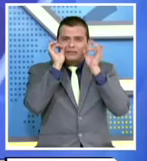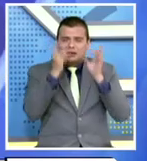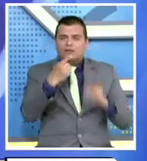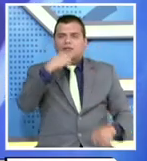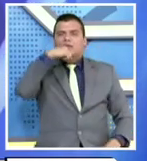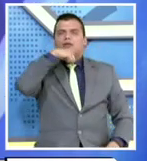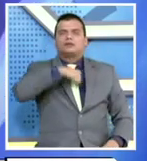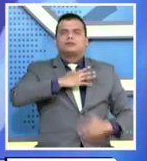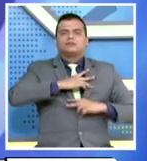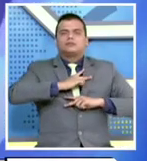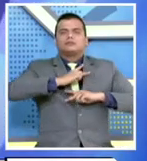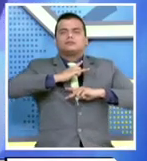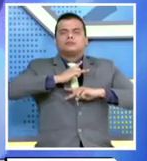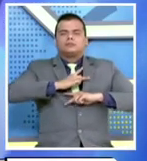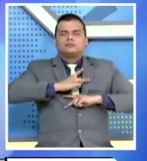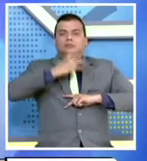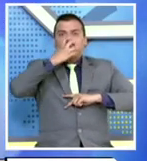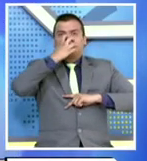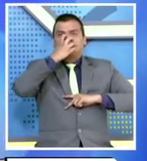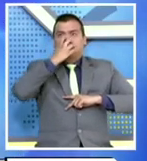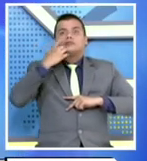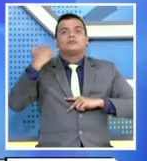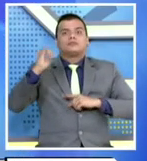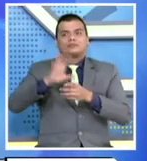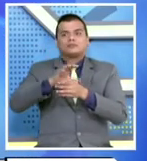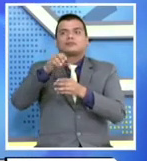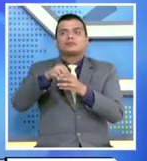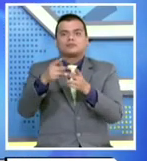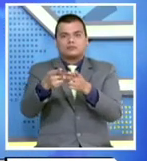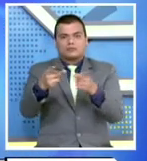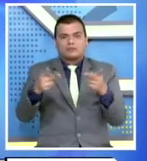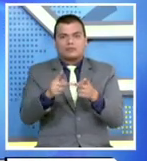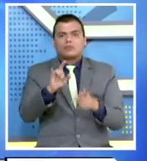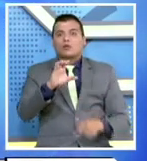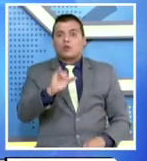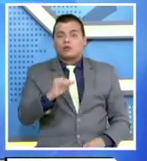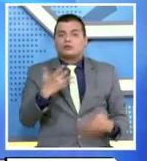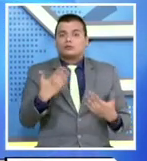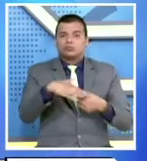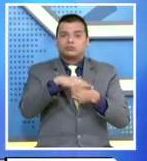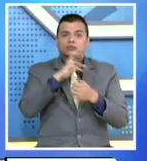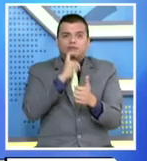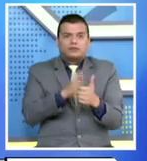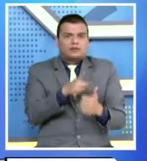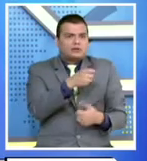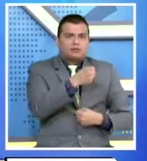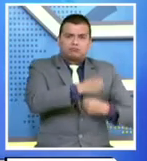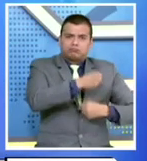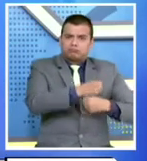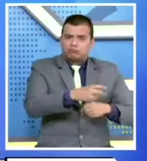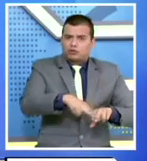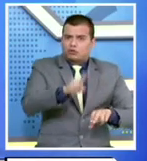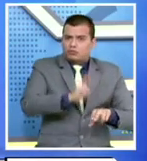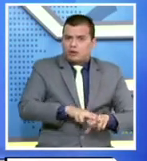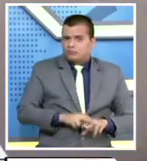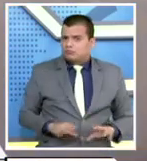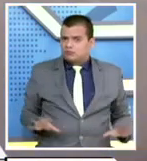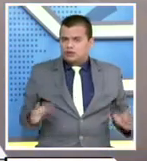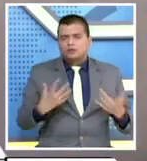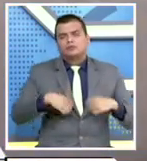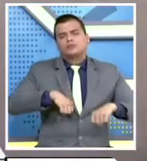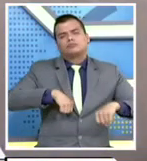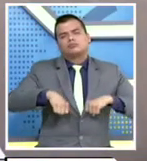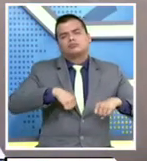de cuidados intensivos con un pronóstico complejo. Él estaba en su ejercicio de su profesión, bueno, empezó a